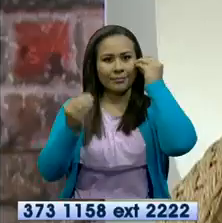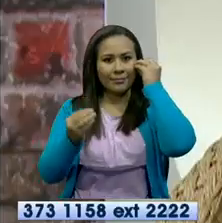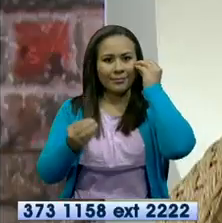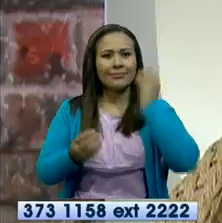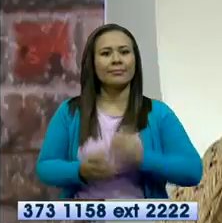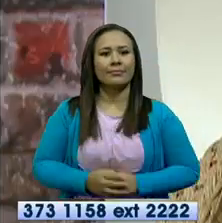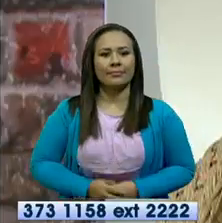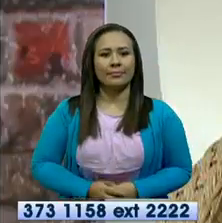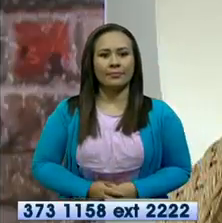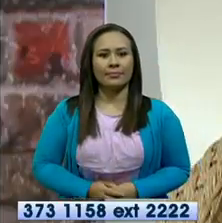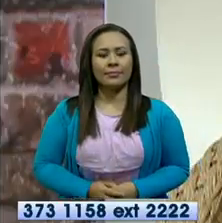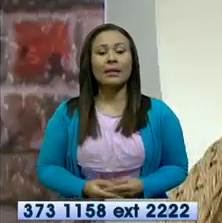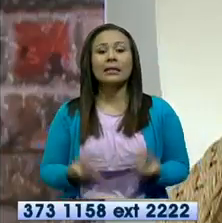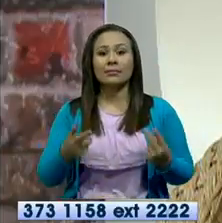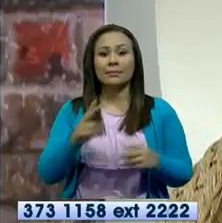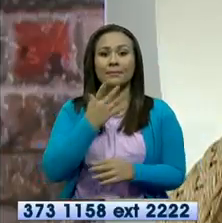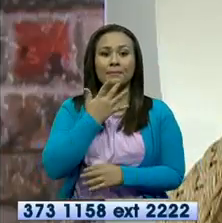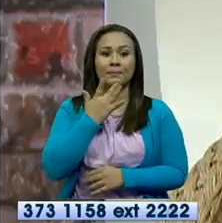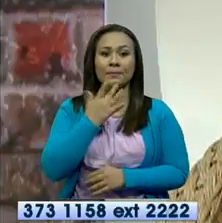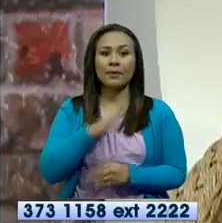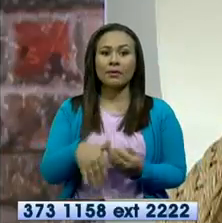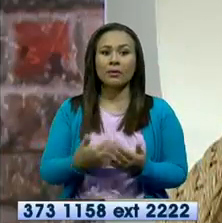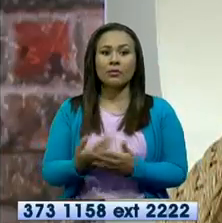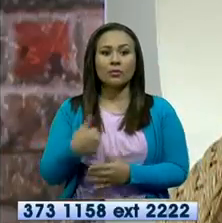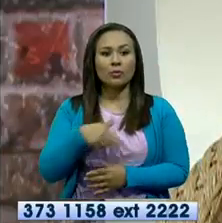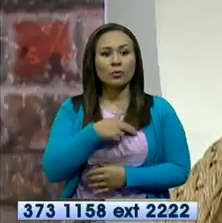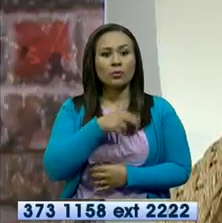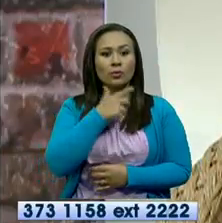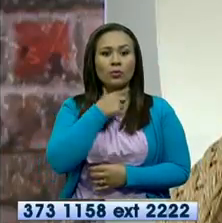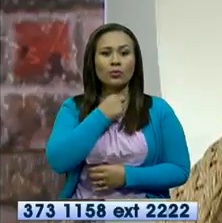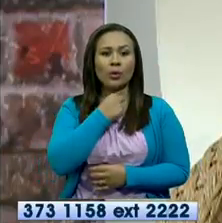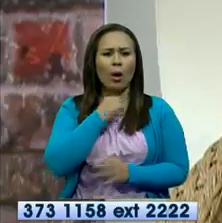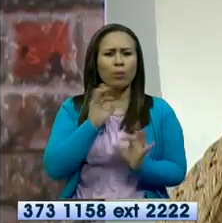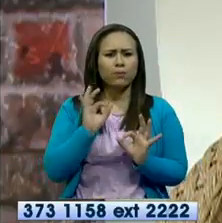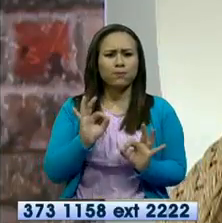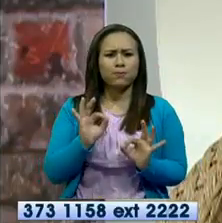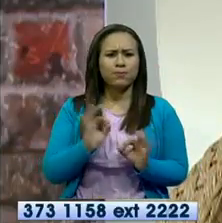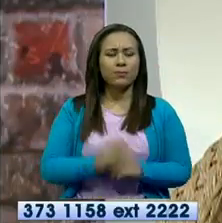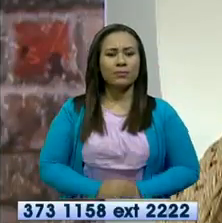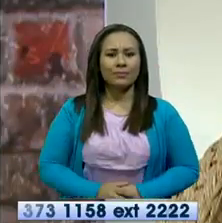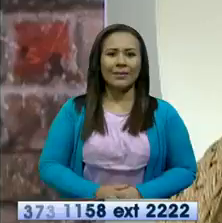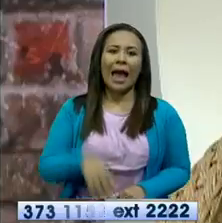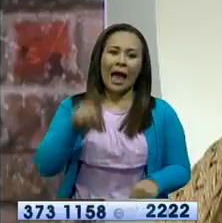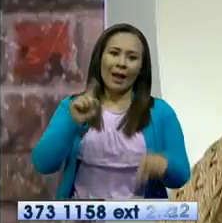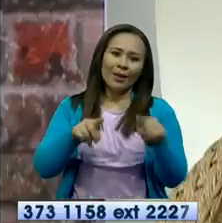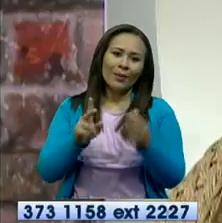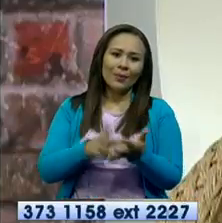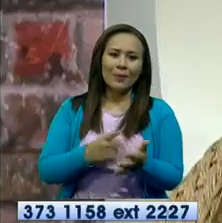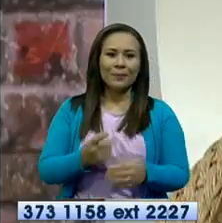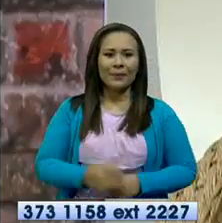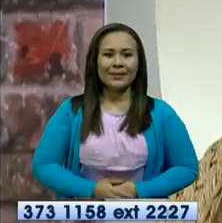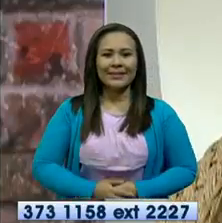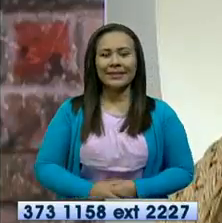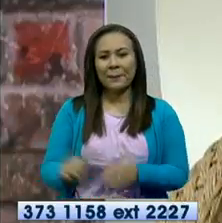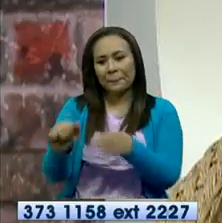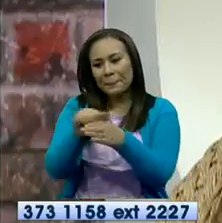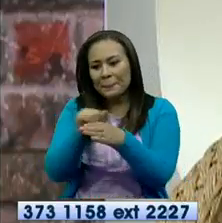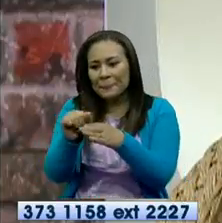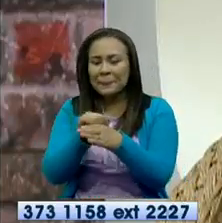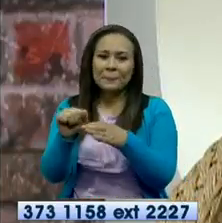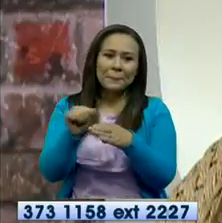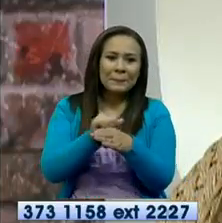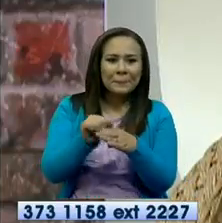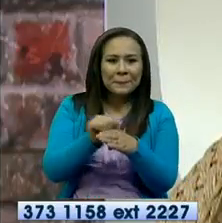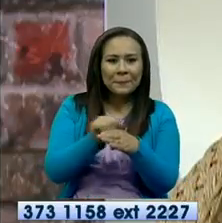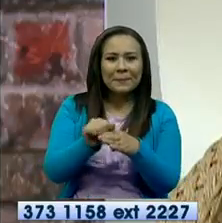y la verdad que disfrutamos muchísimo de los ensayos a veces no sé en los ejercicios que les